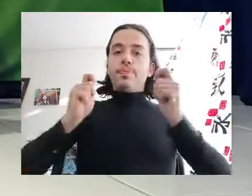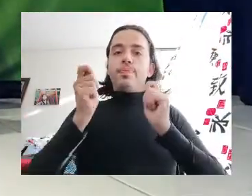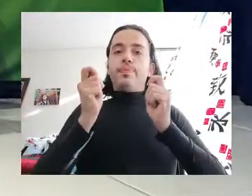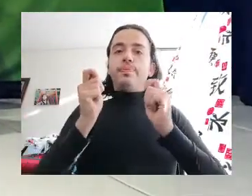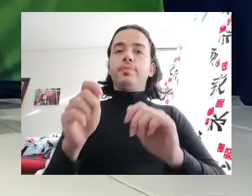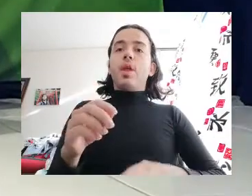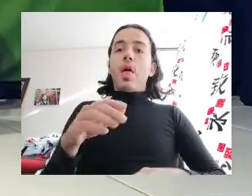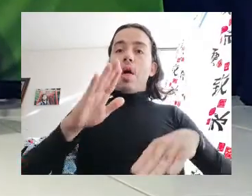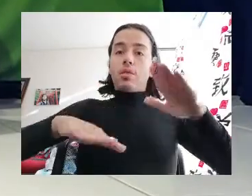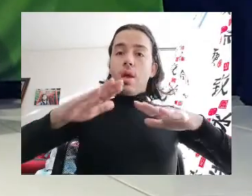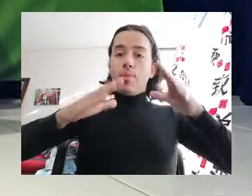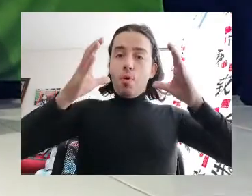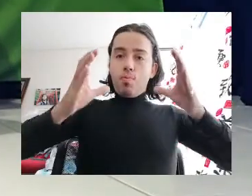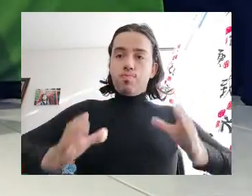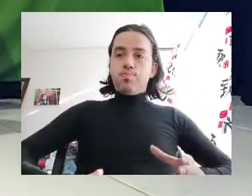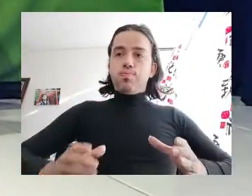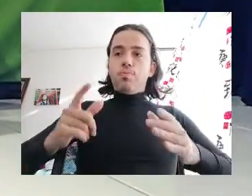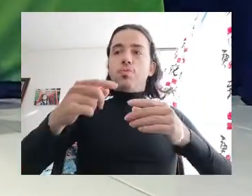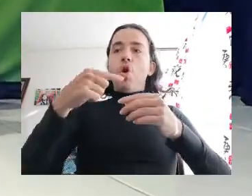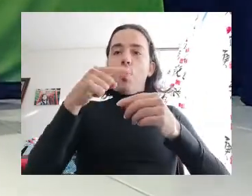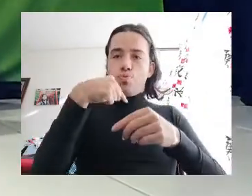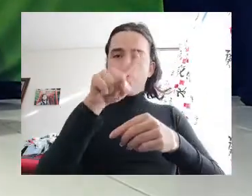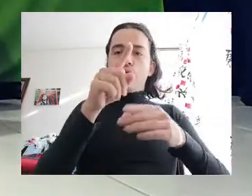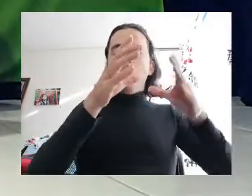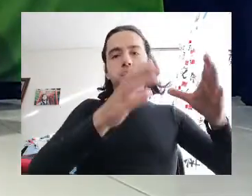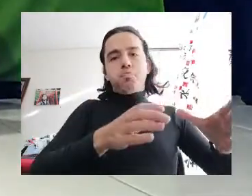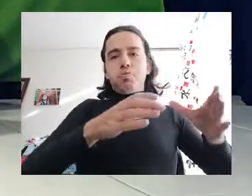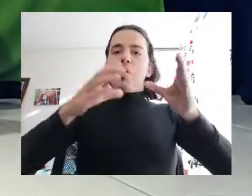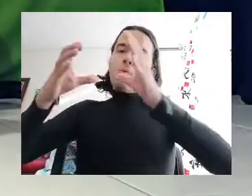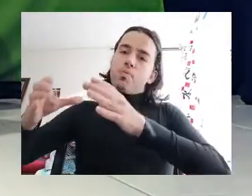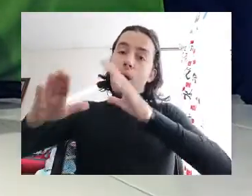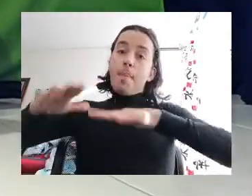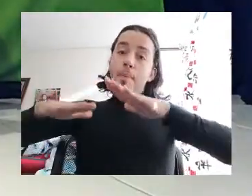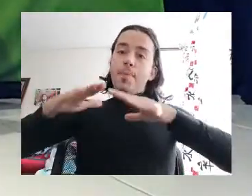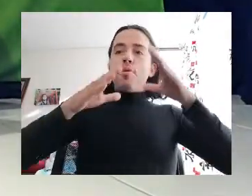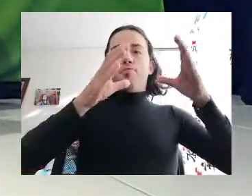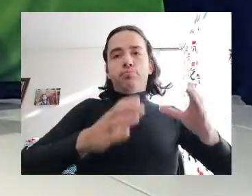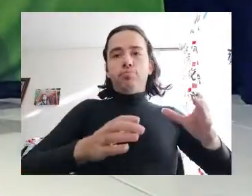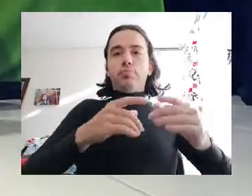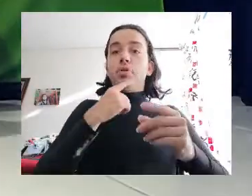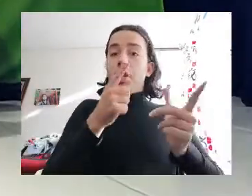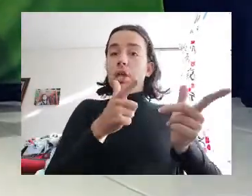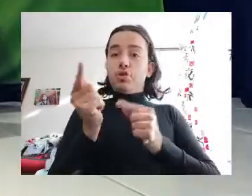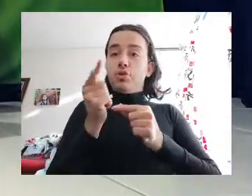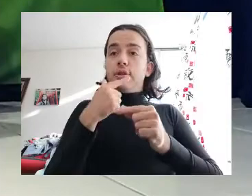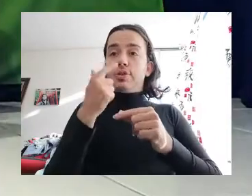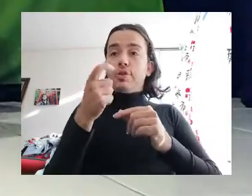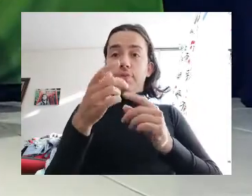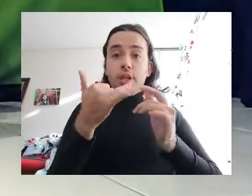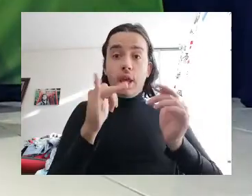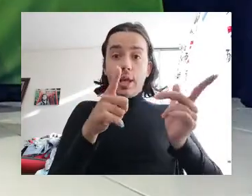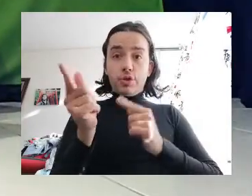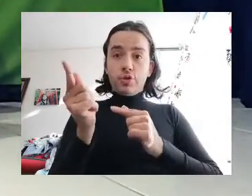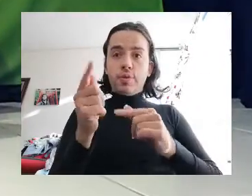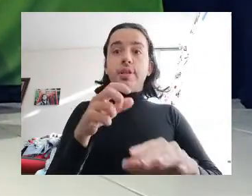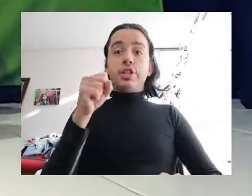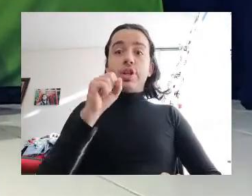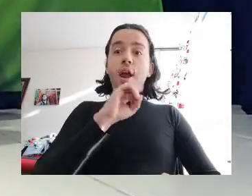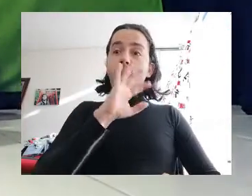tuyos. Un tambor o un talito como estos. ¡Qué bien, doctor! ¿Estás